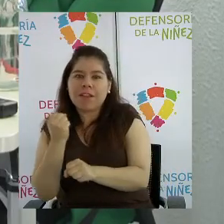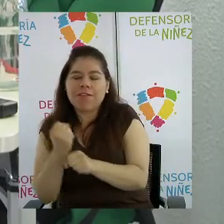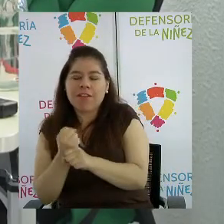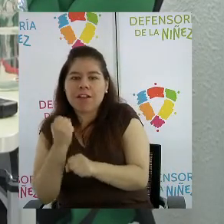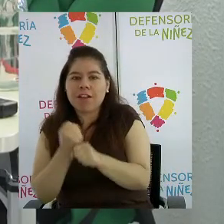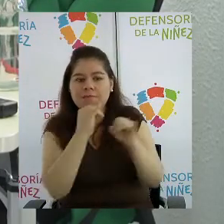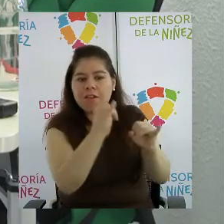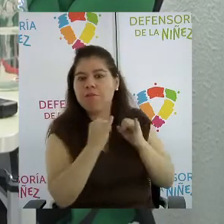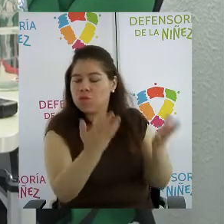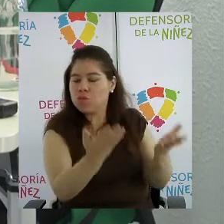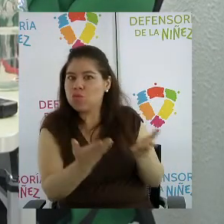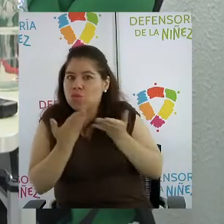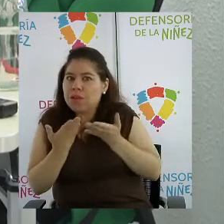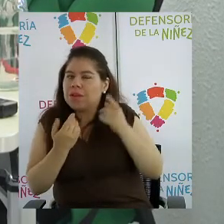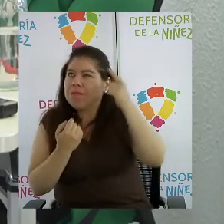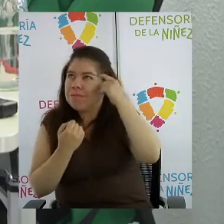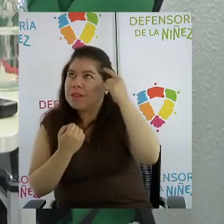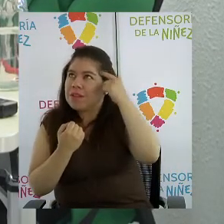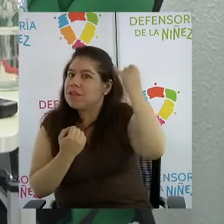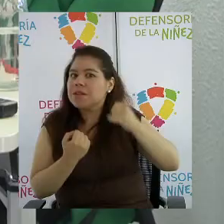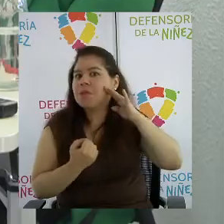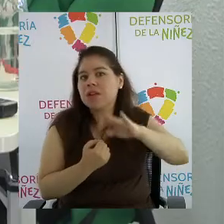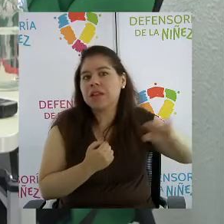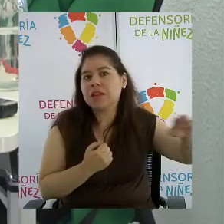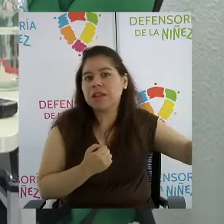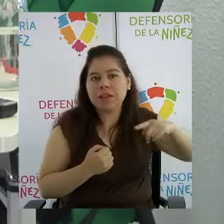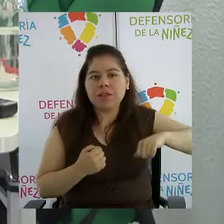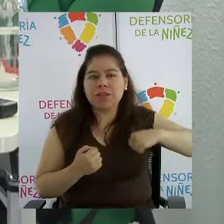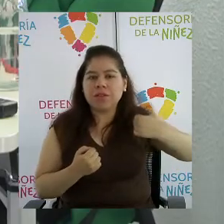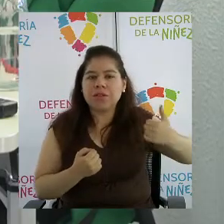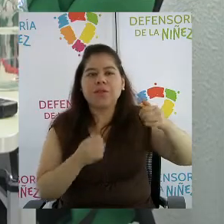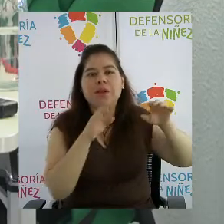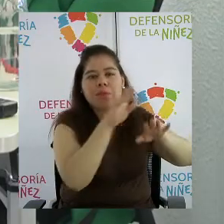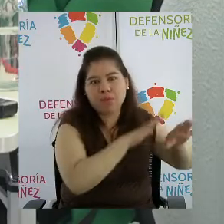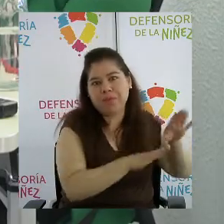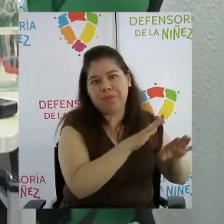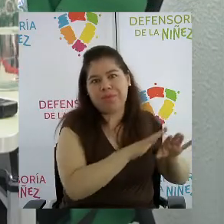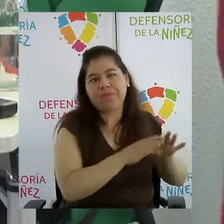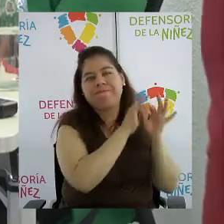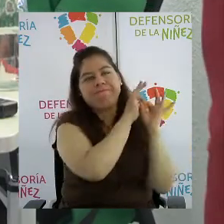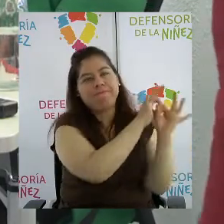debida protección de los niños, niñas y adolescentes del país. Así que muchísimas gracias.